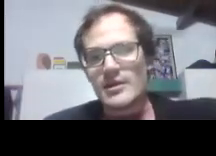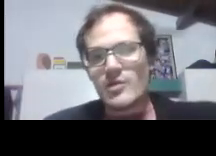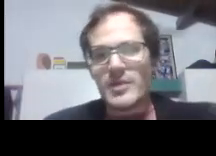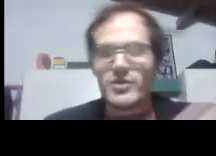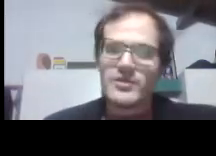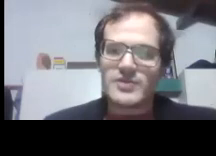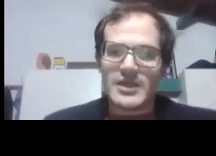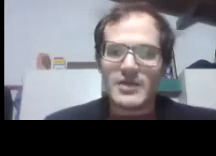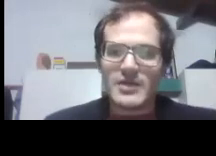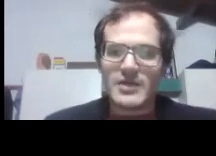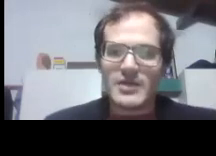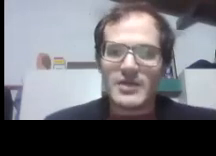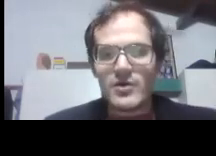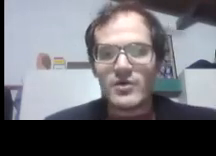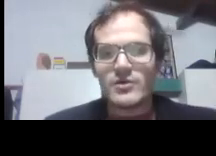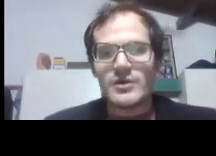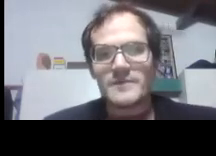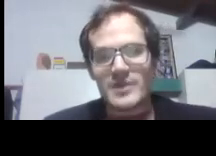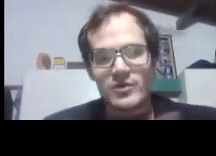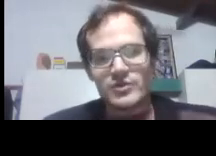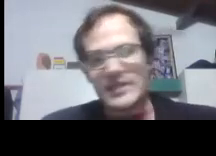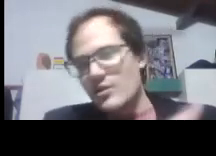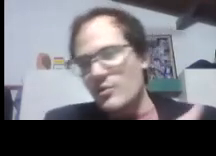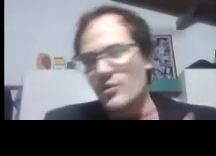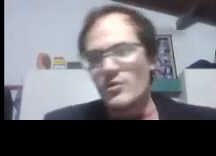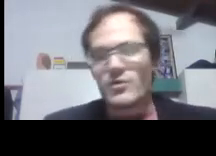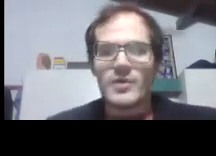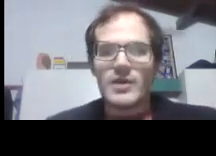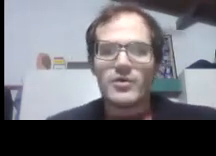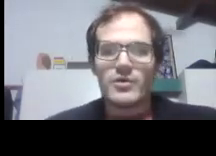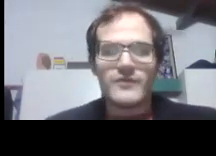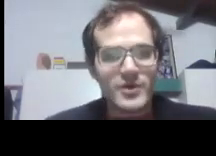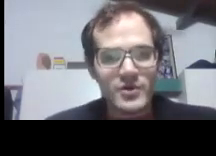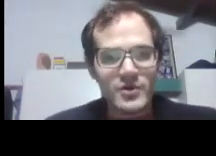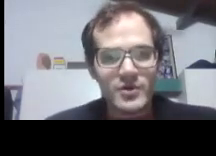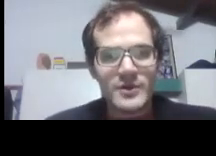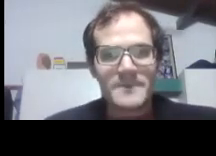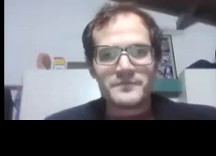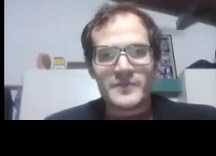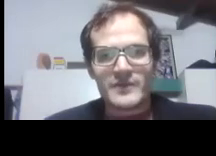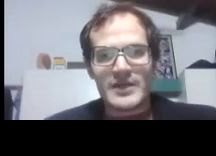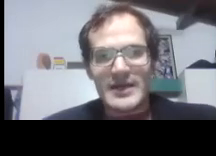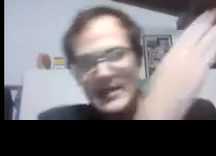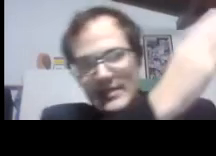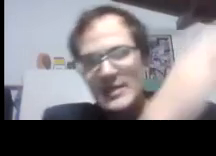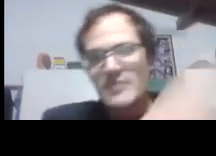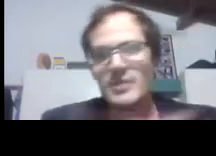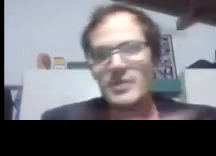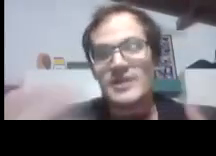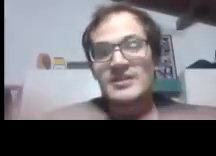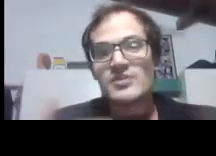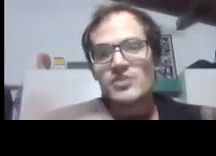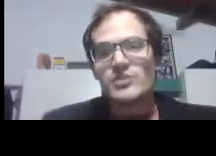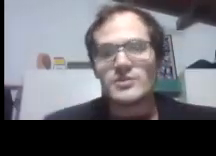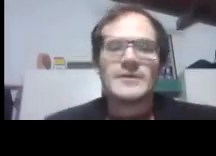que los españoles no se queden con todos los cargos, que no nos traten como algo inferior, ¿verdad? Allá está el enemigo, no